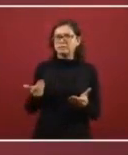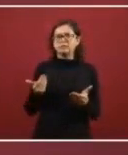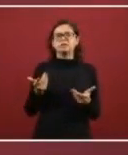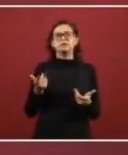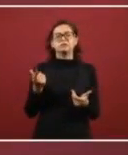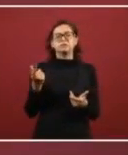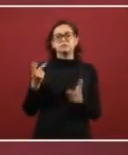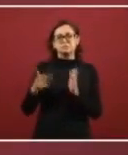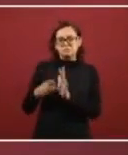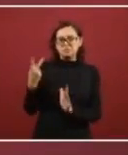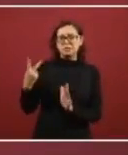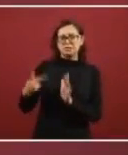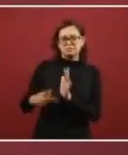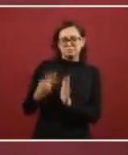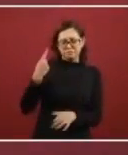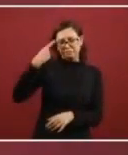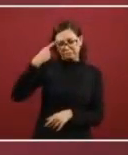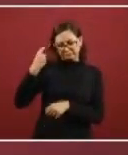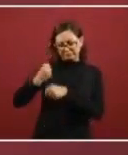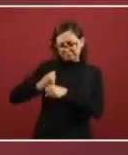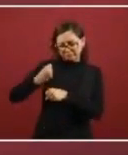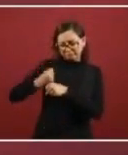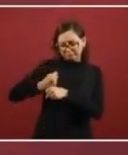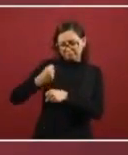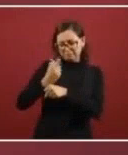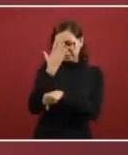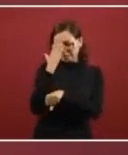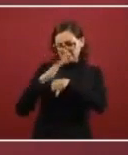ejercitar lo que debemos